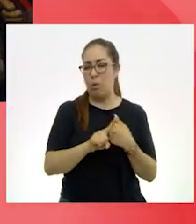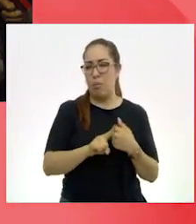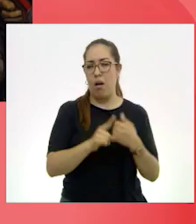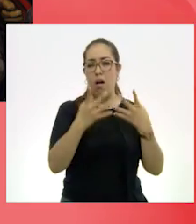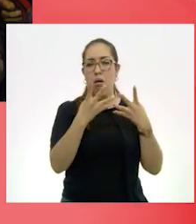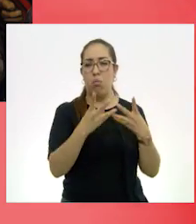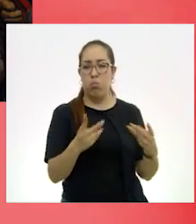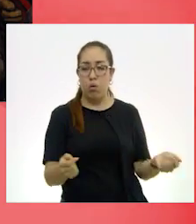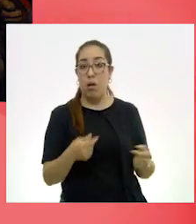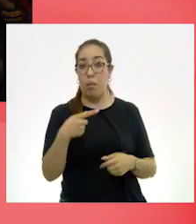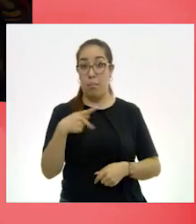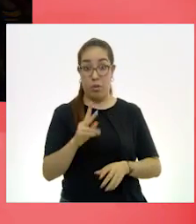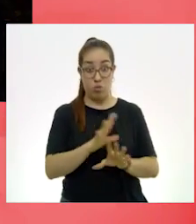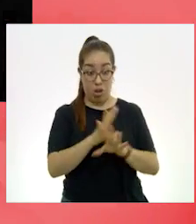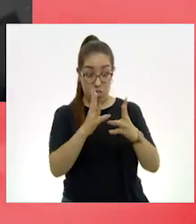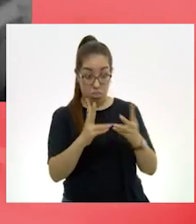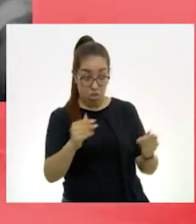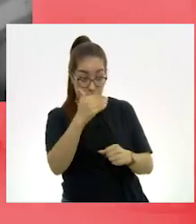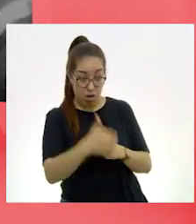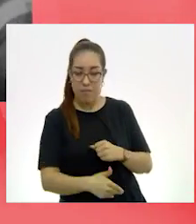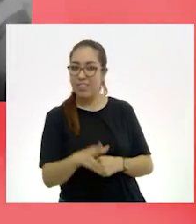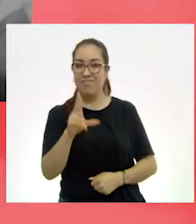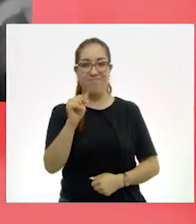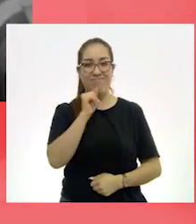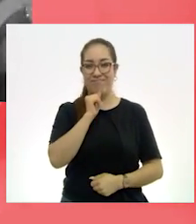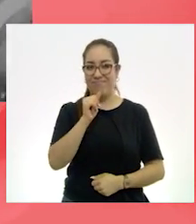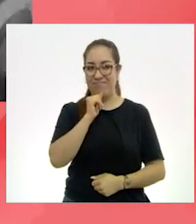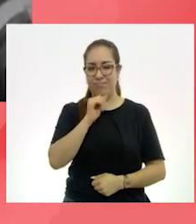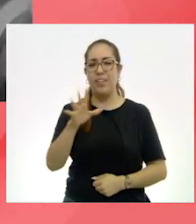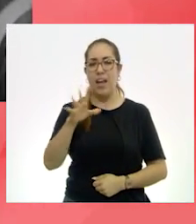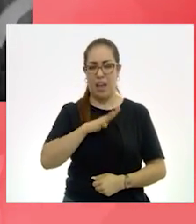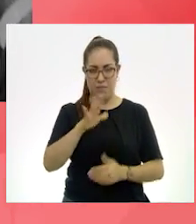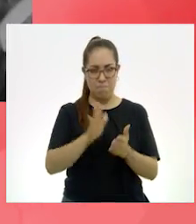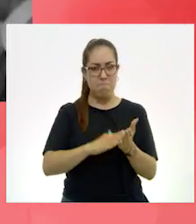no quería decir que había desaparecido. Está muy documentado